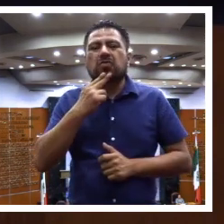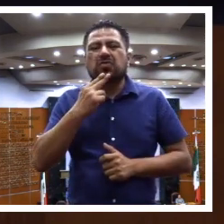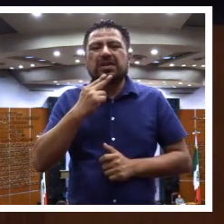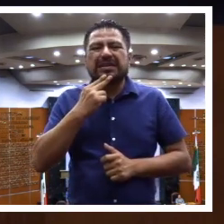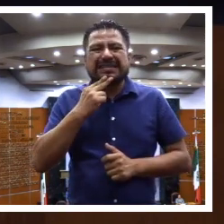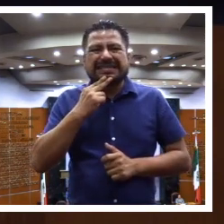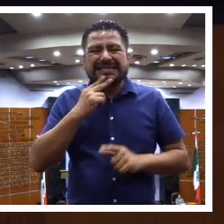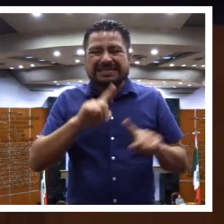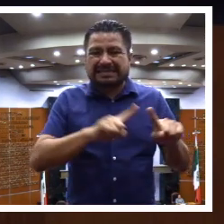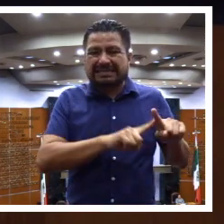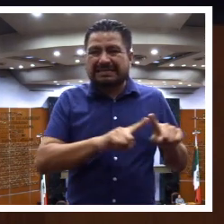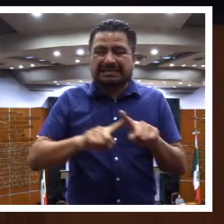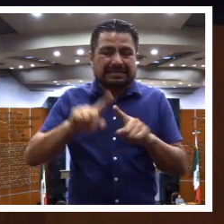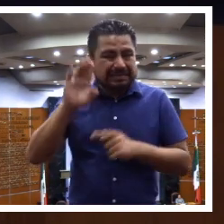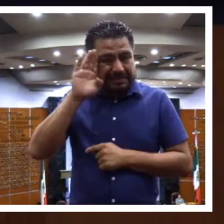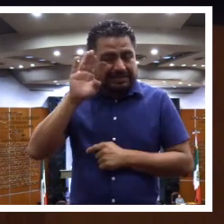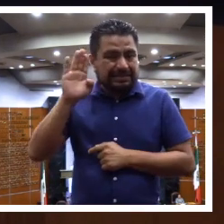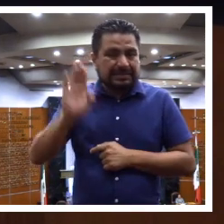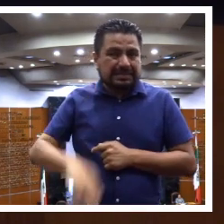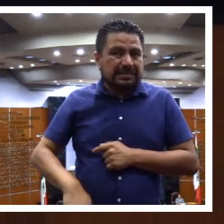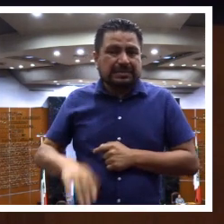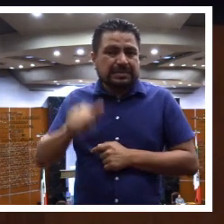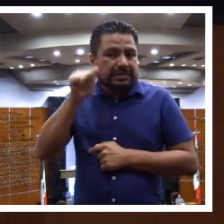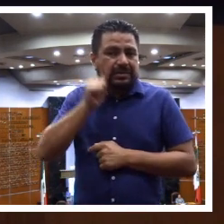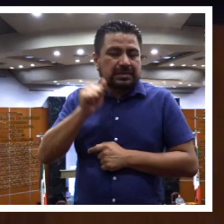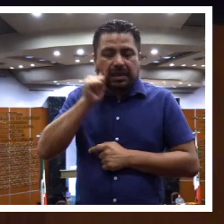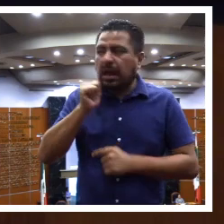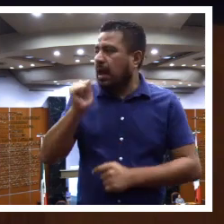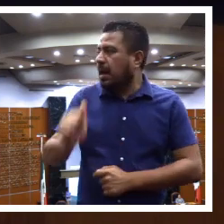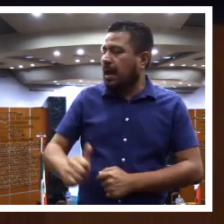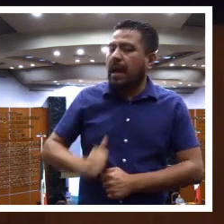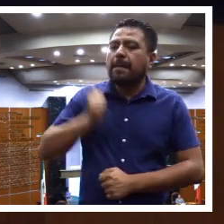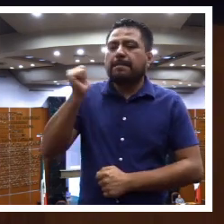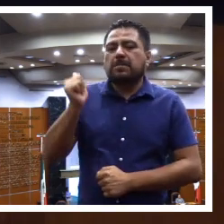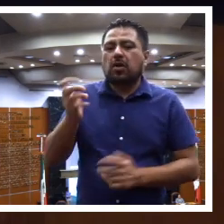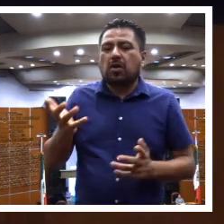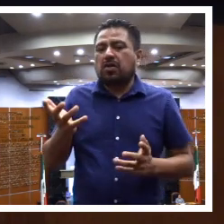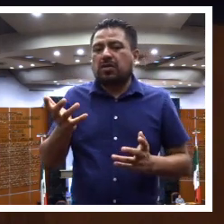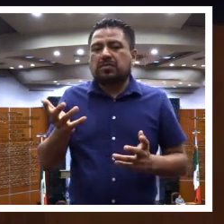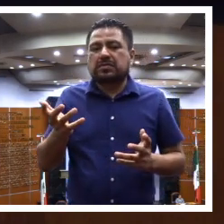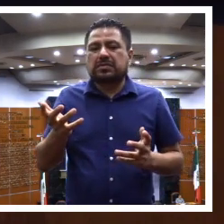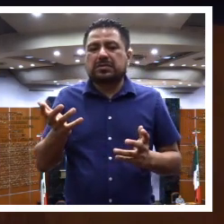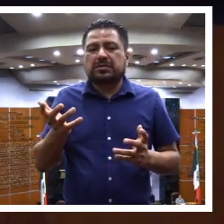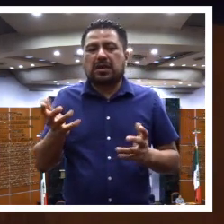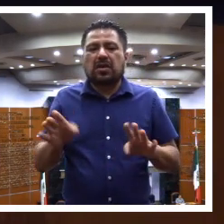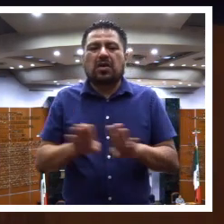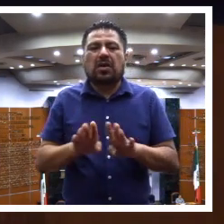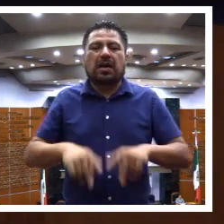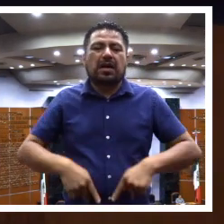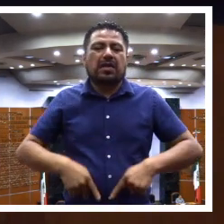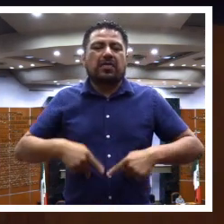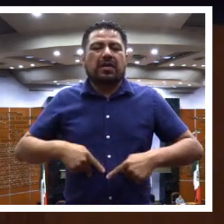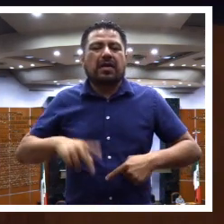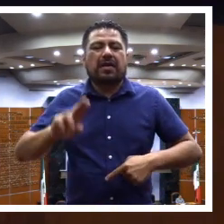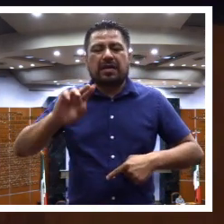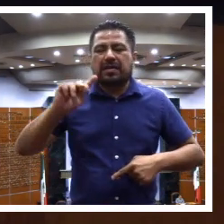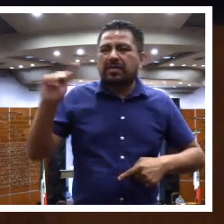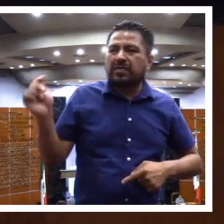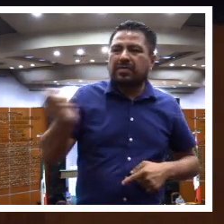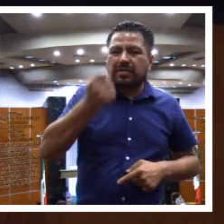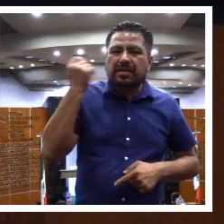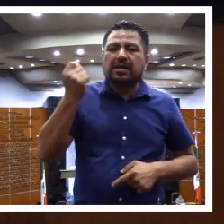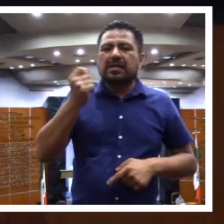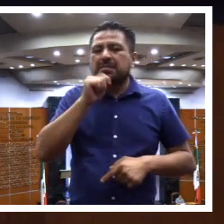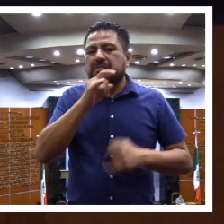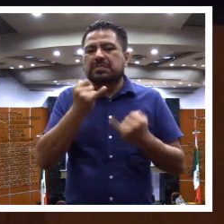medios a su alcance se aprovechan de las debilidades tecnológicas y